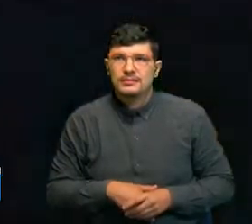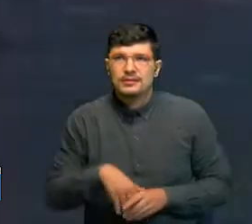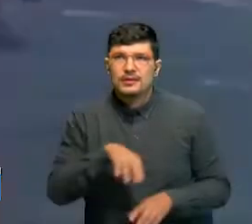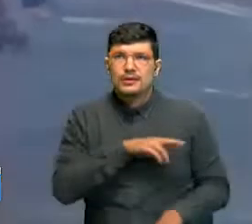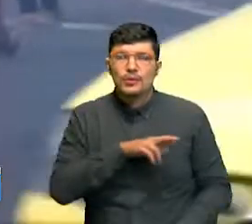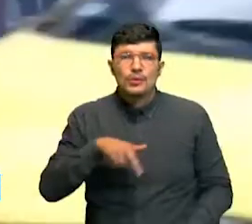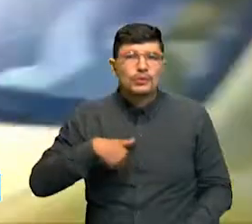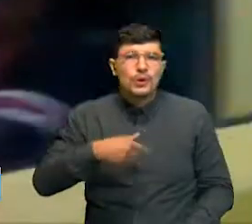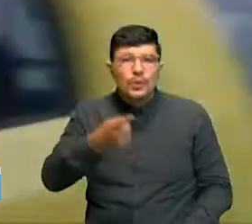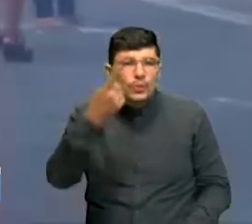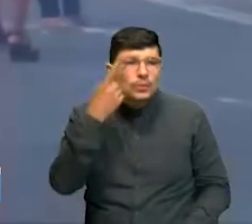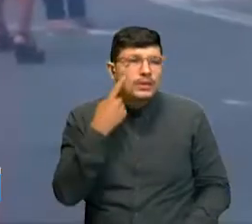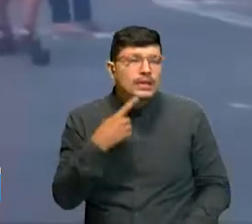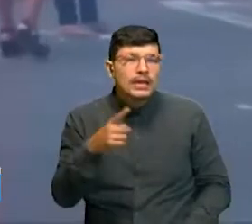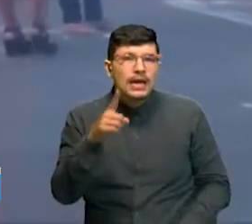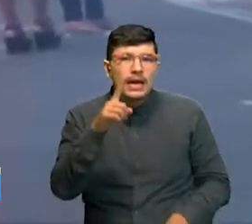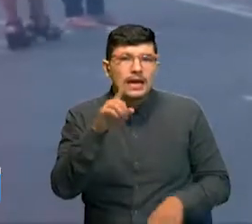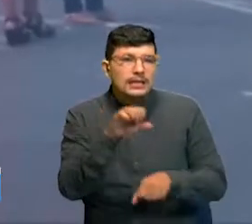buses contaminando.